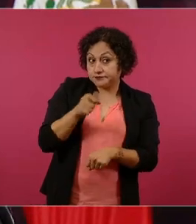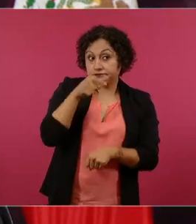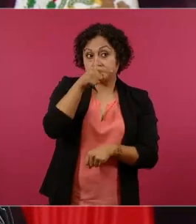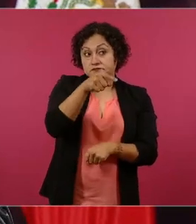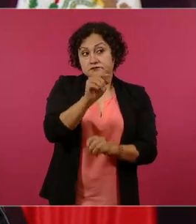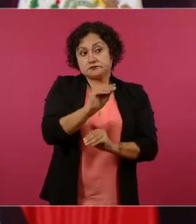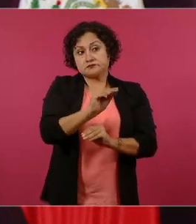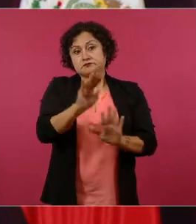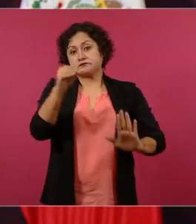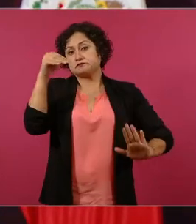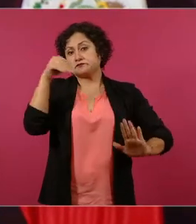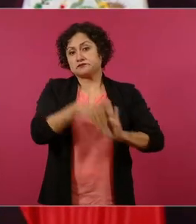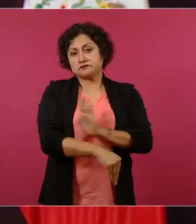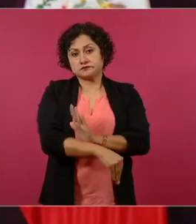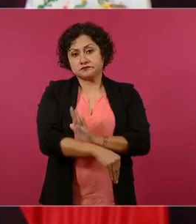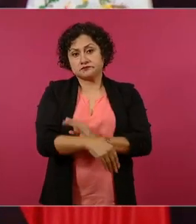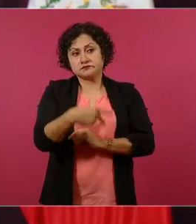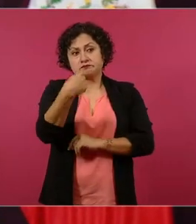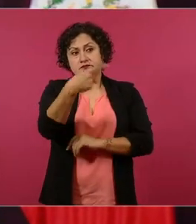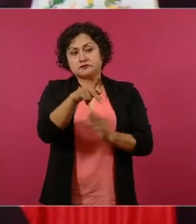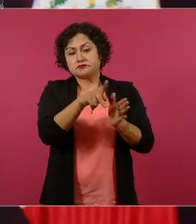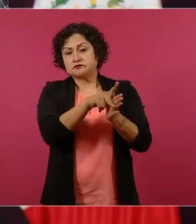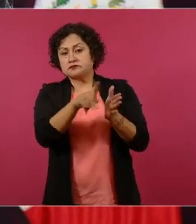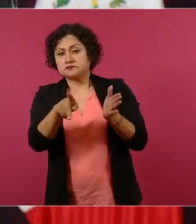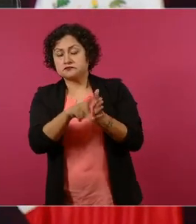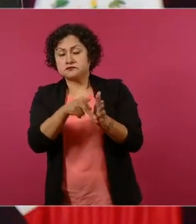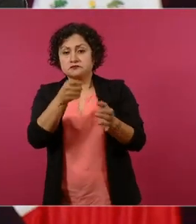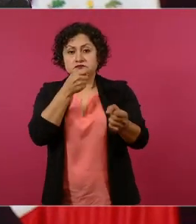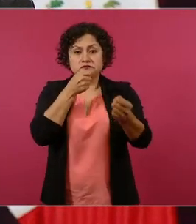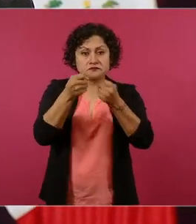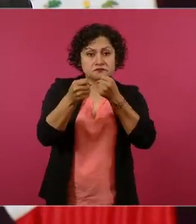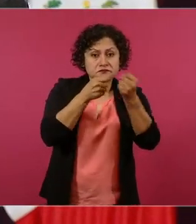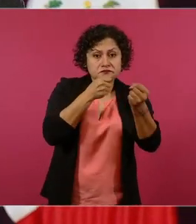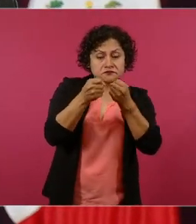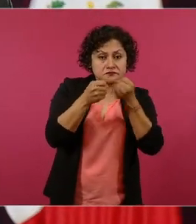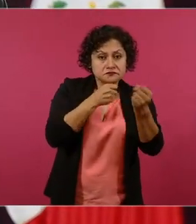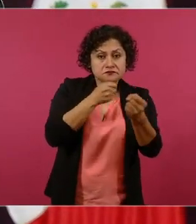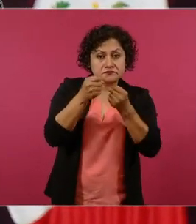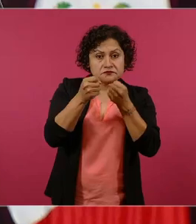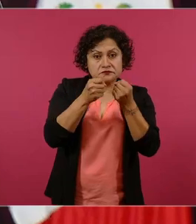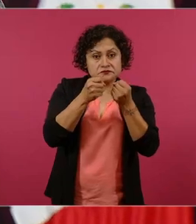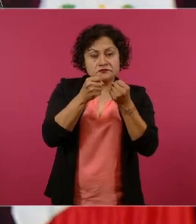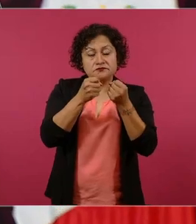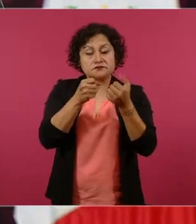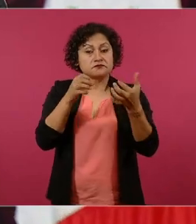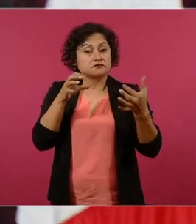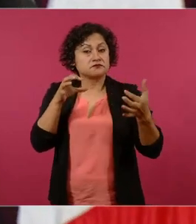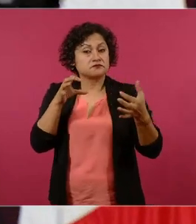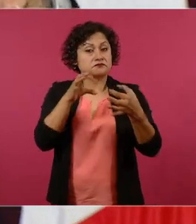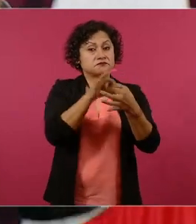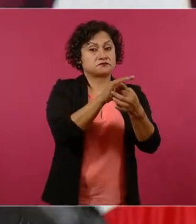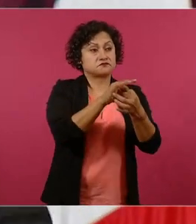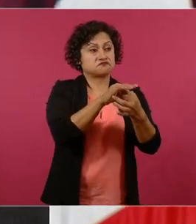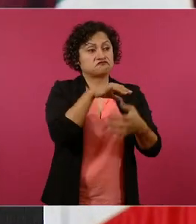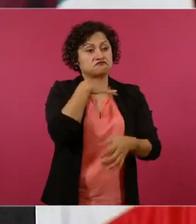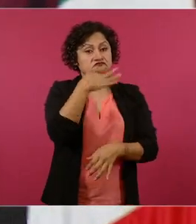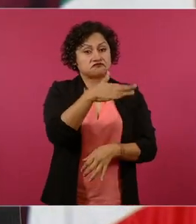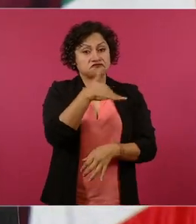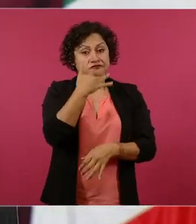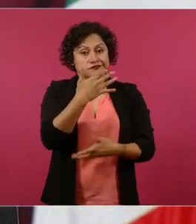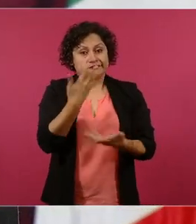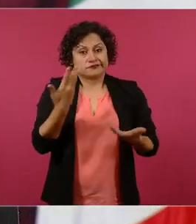aso como periodista al servicio de la